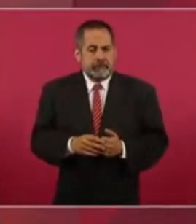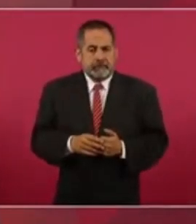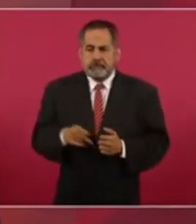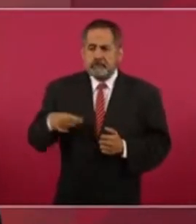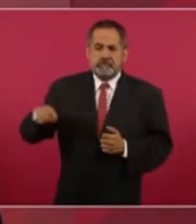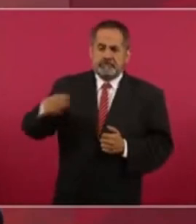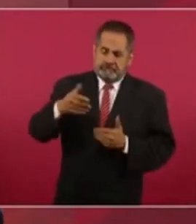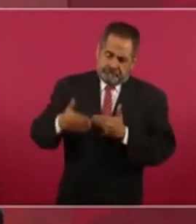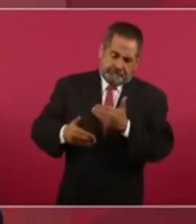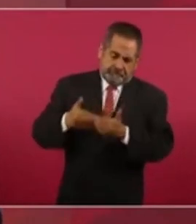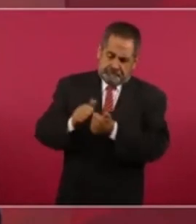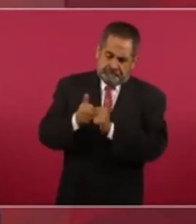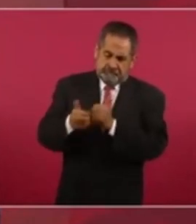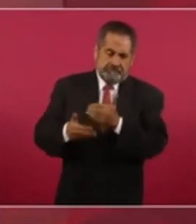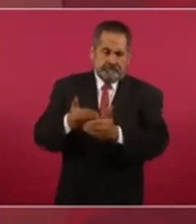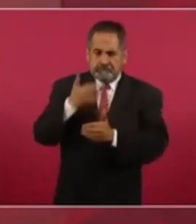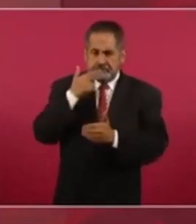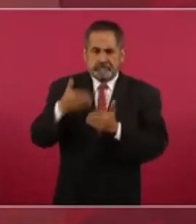avance